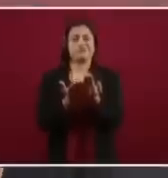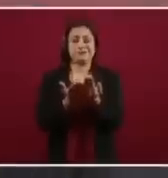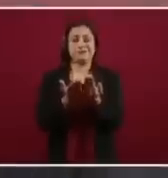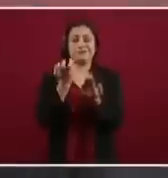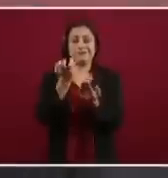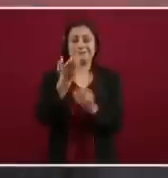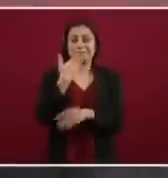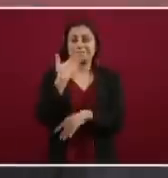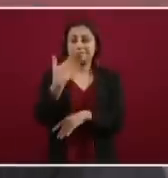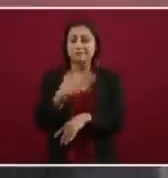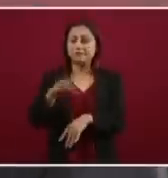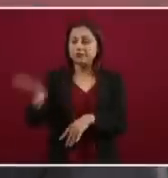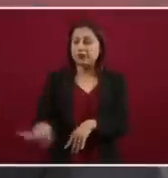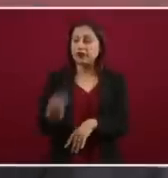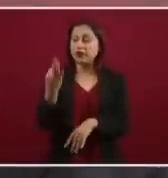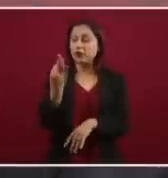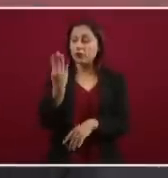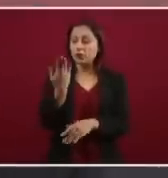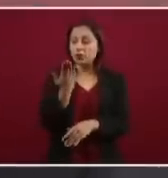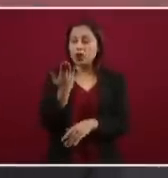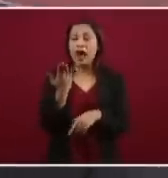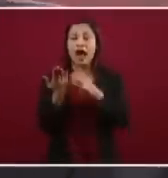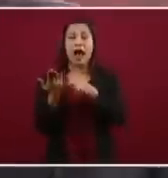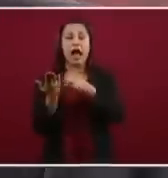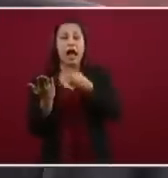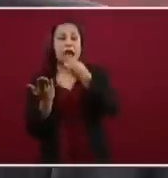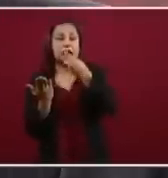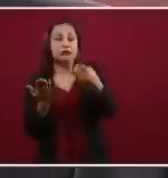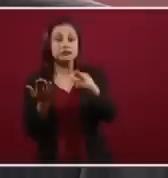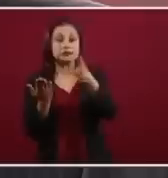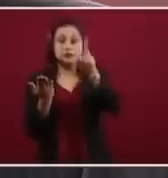Imagínense la importancia que tiene